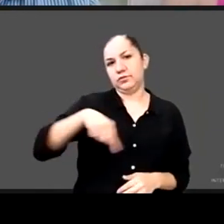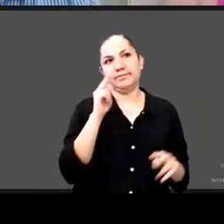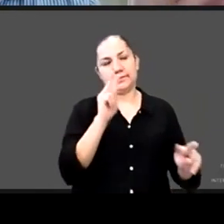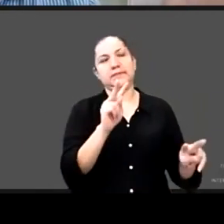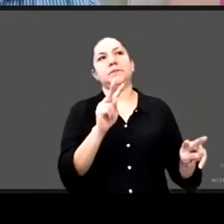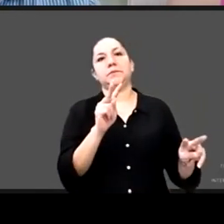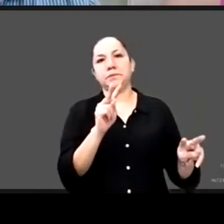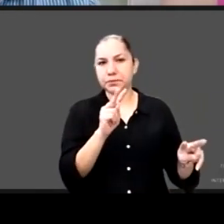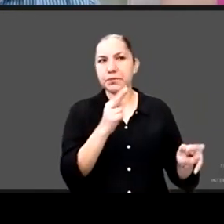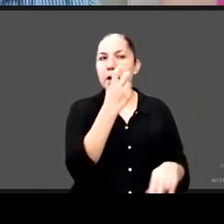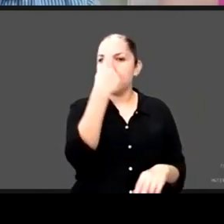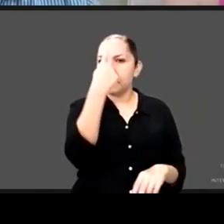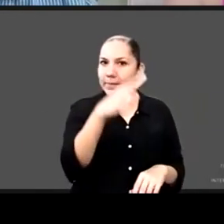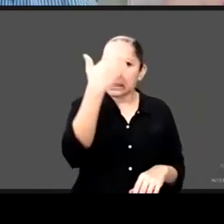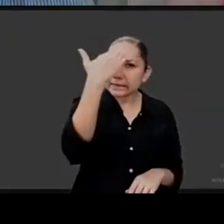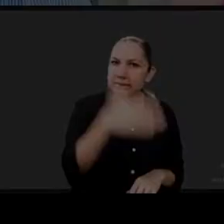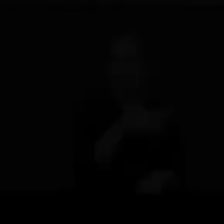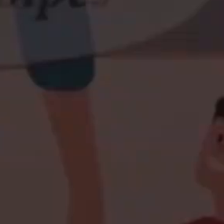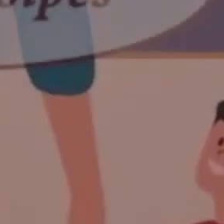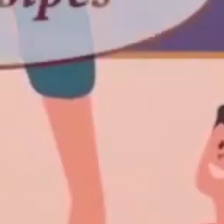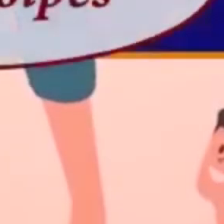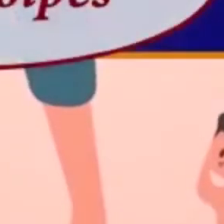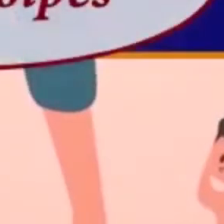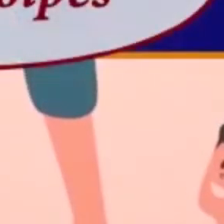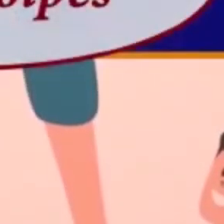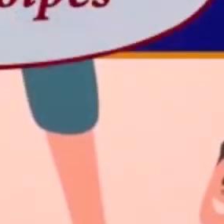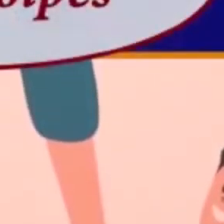de la problemática. Adelante, por favor, Rodrigo.